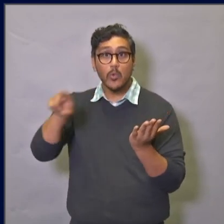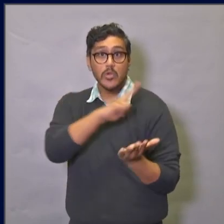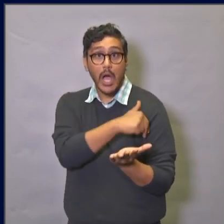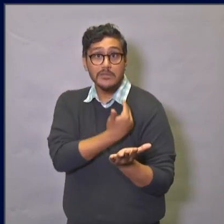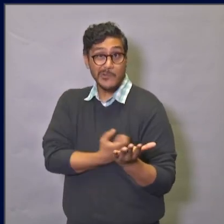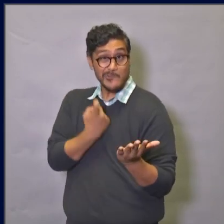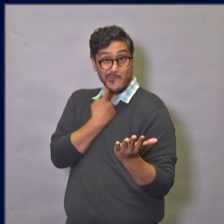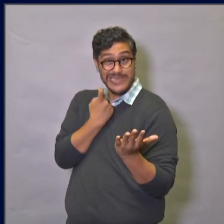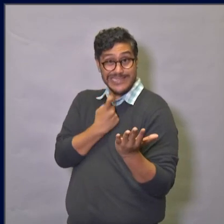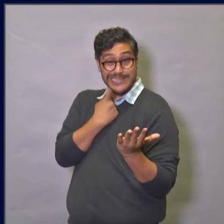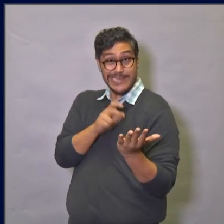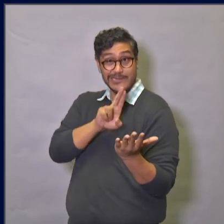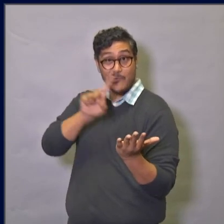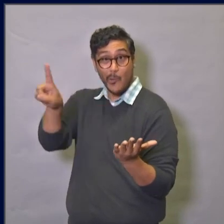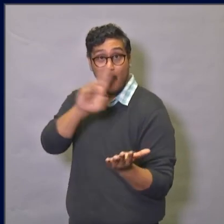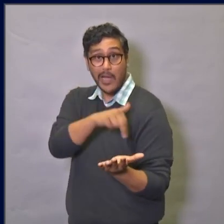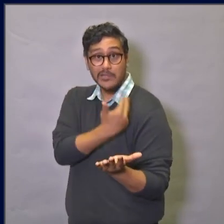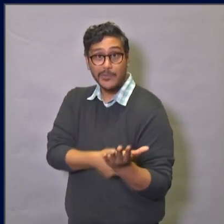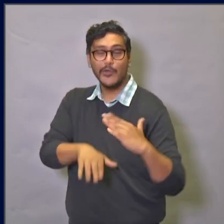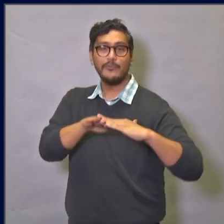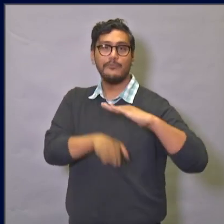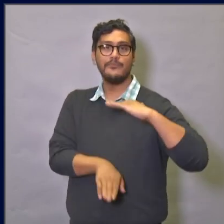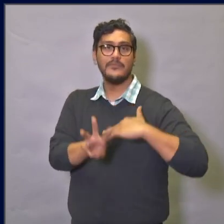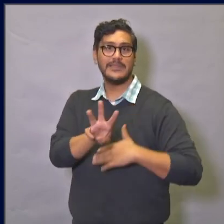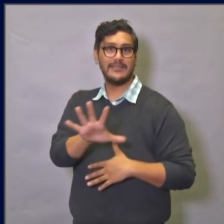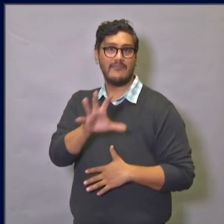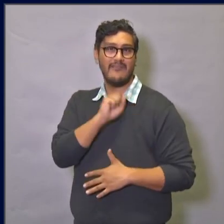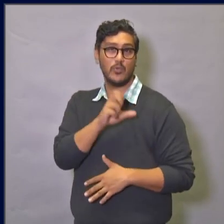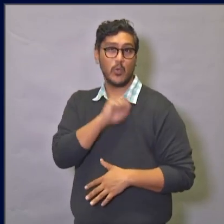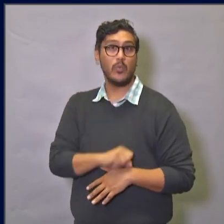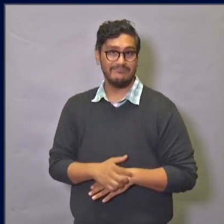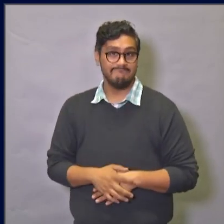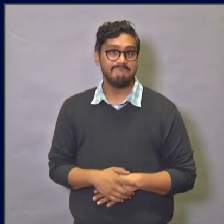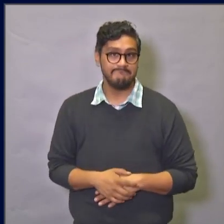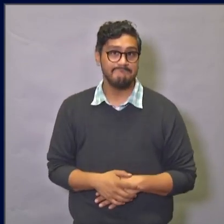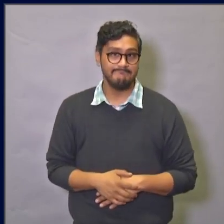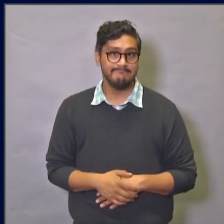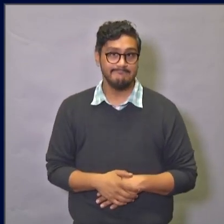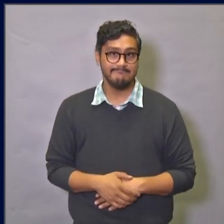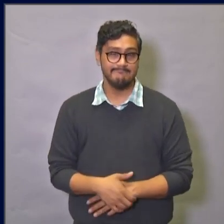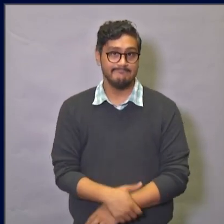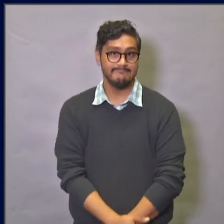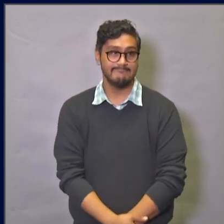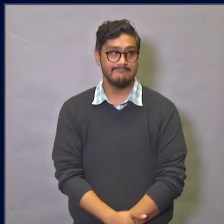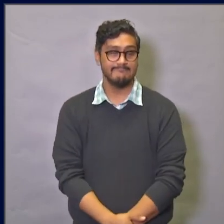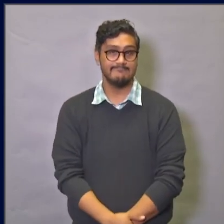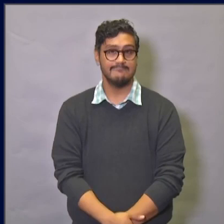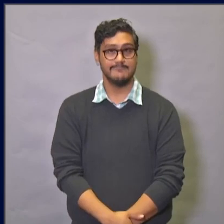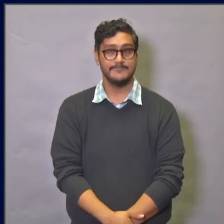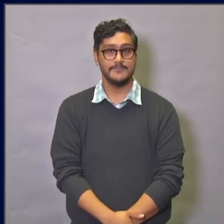recientemente tienen menos de 65 años. Next slide, please.